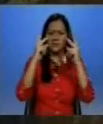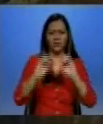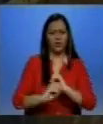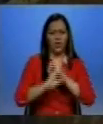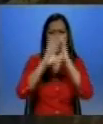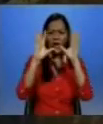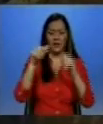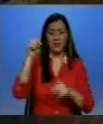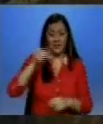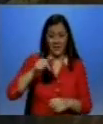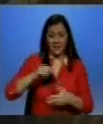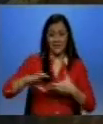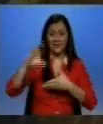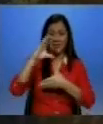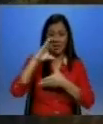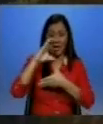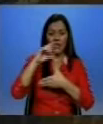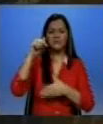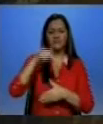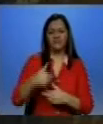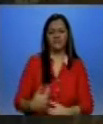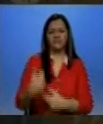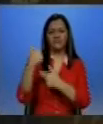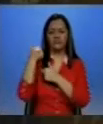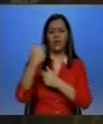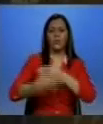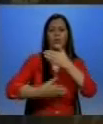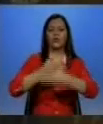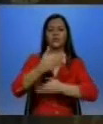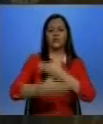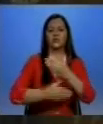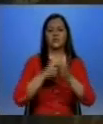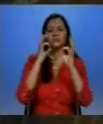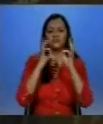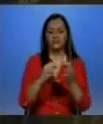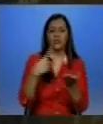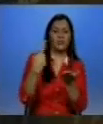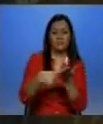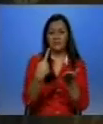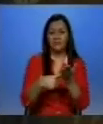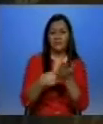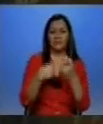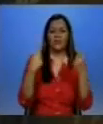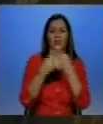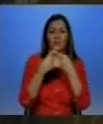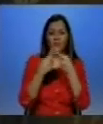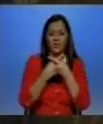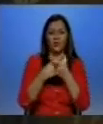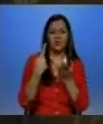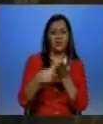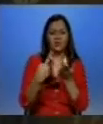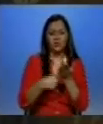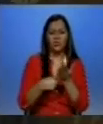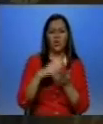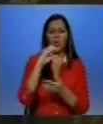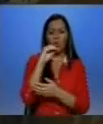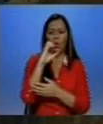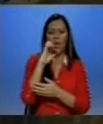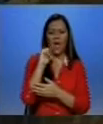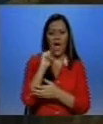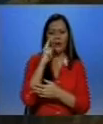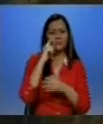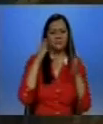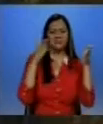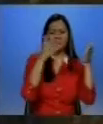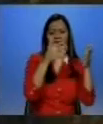de que sea la CELAC nuestro espacio de procesamiento de conflictos, de discusión política, ya no la OEA, vamos a la OEA como